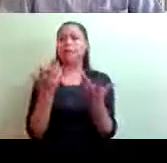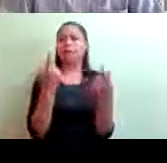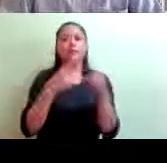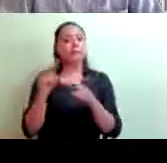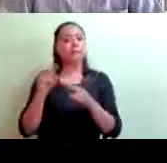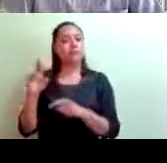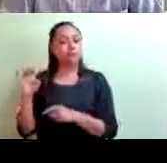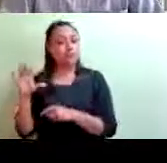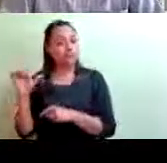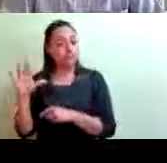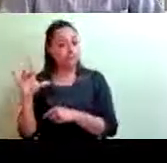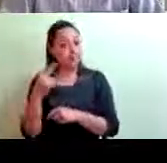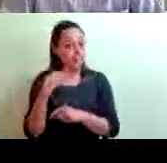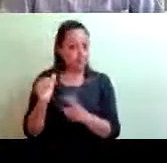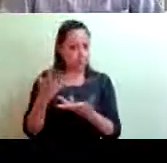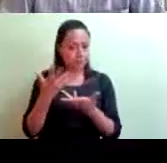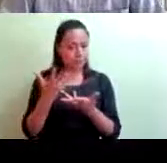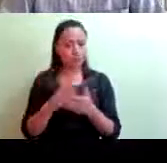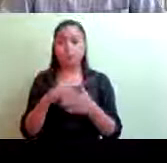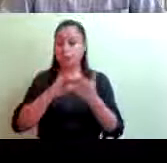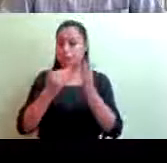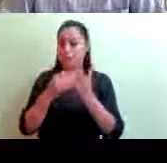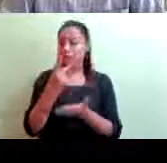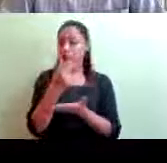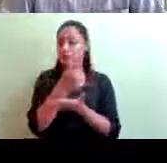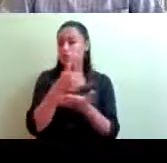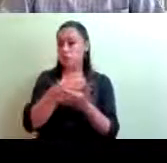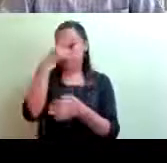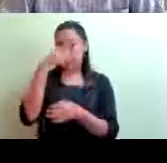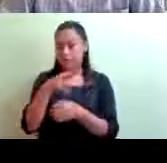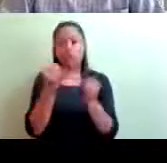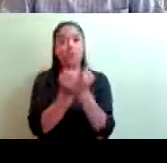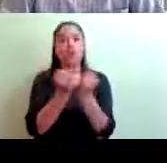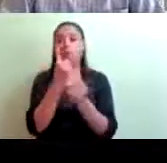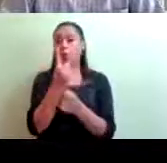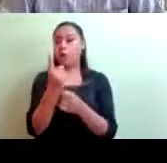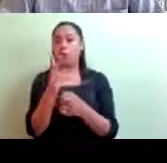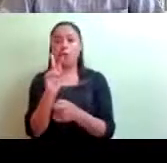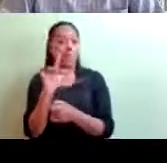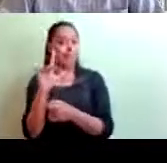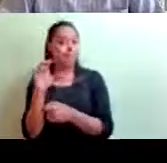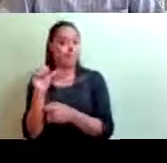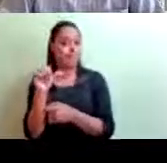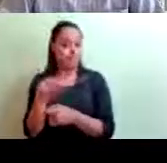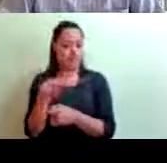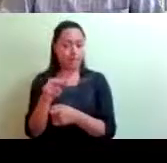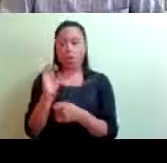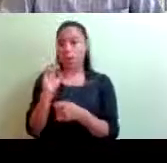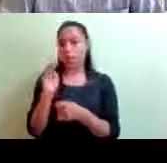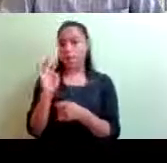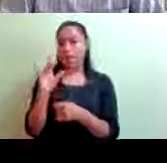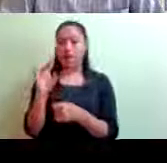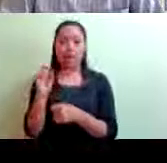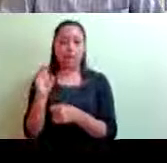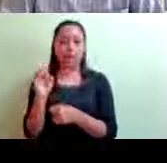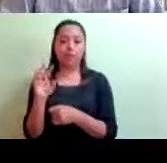parte integral de lo que es un plan de la ciudad y de un plan del operador también. El operador se tiene que ver también como que es